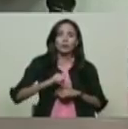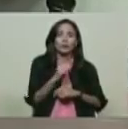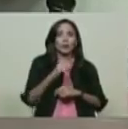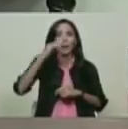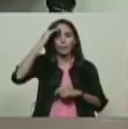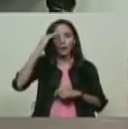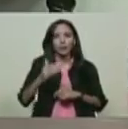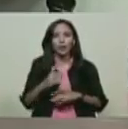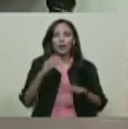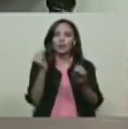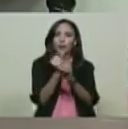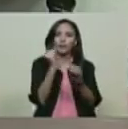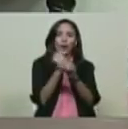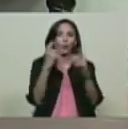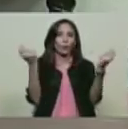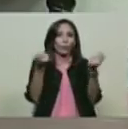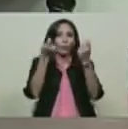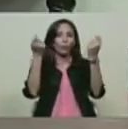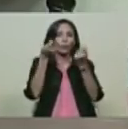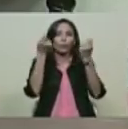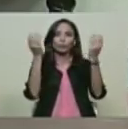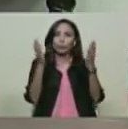empleados públicos, trabajadores públicos,